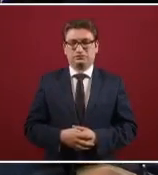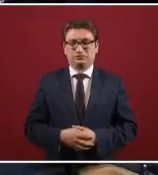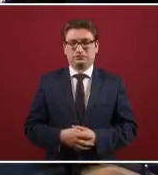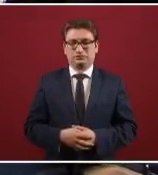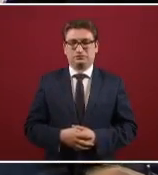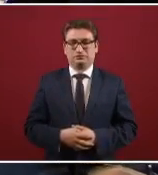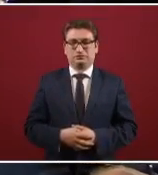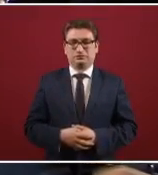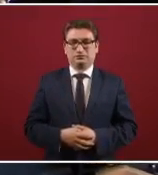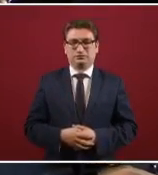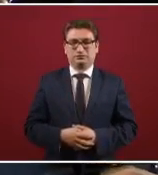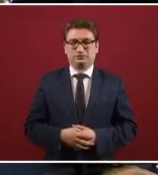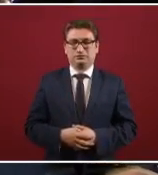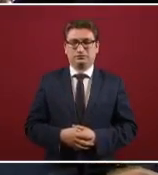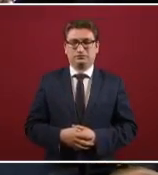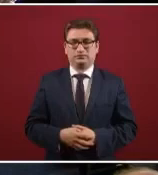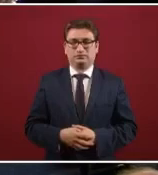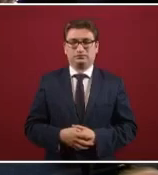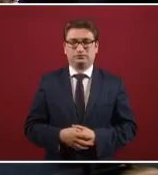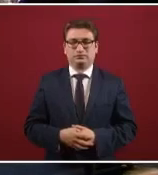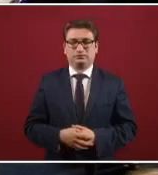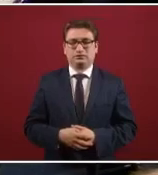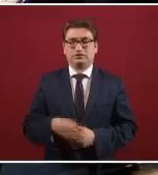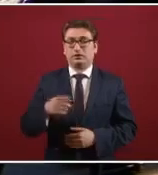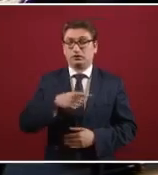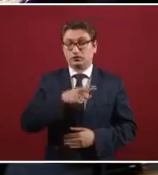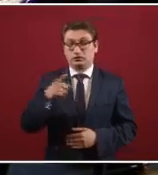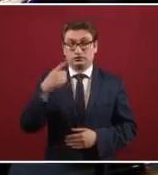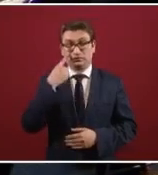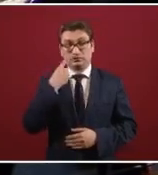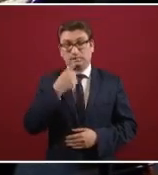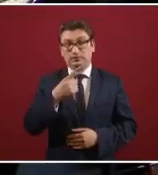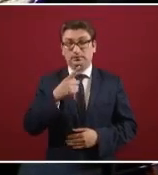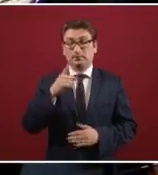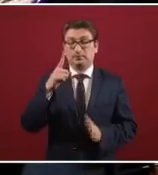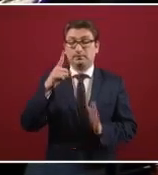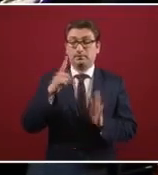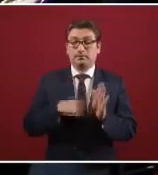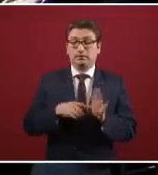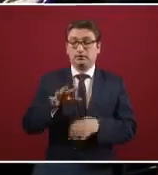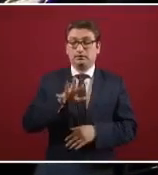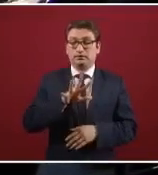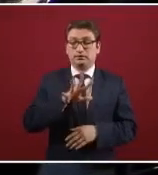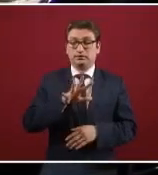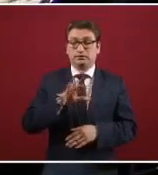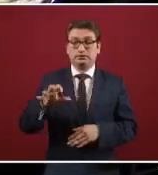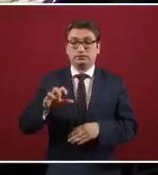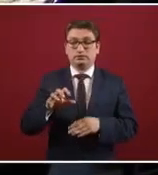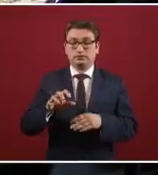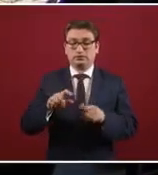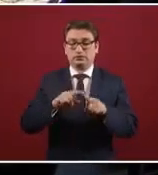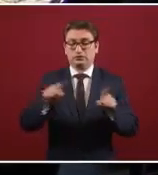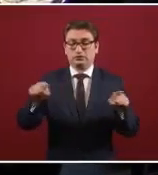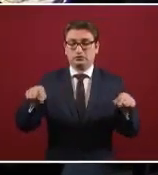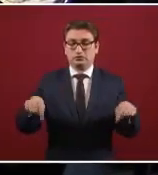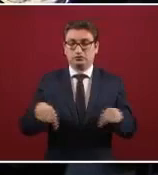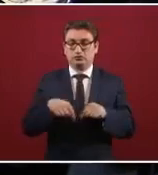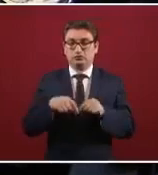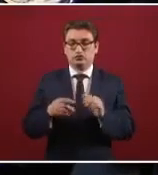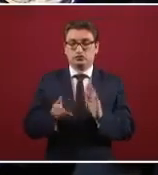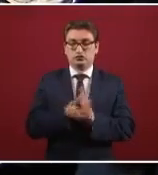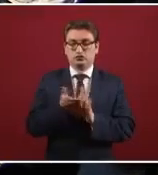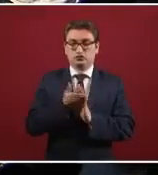este miren 1500 metros de construcción